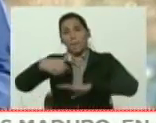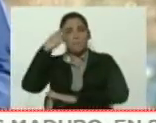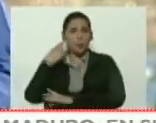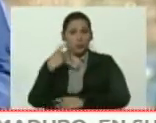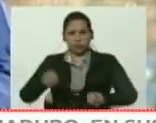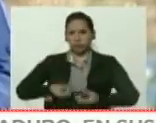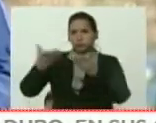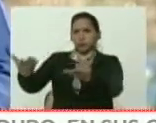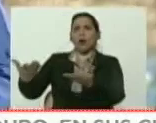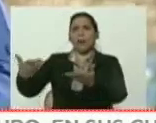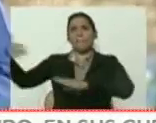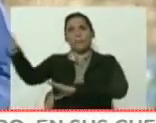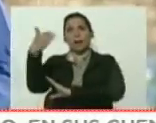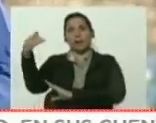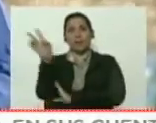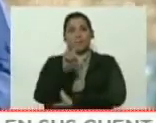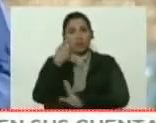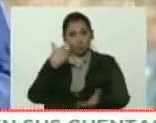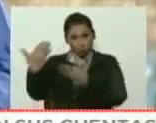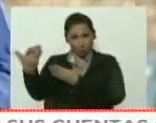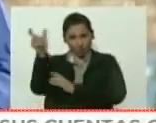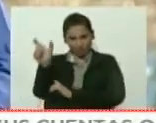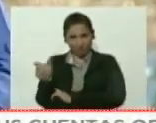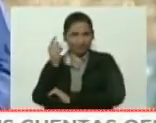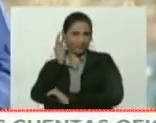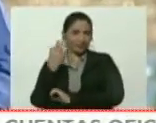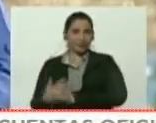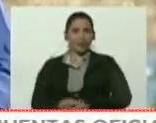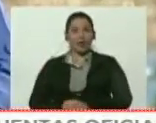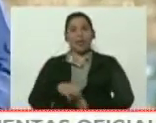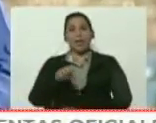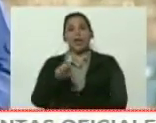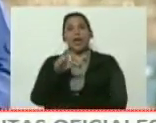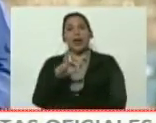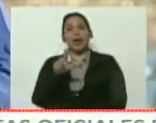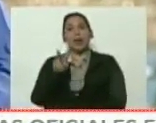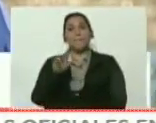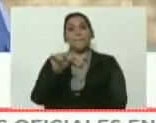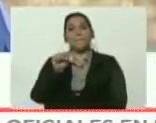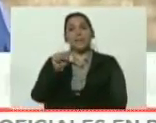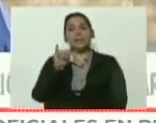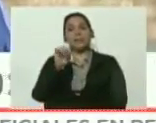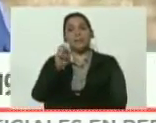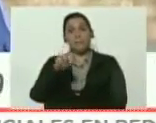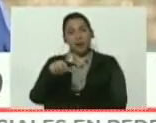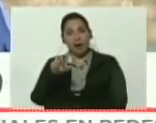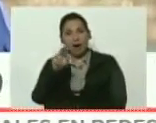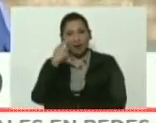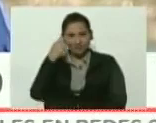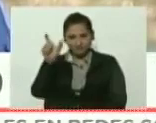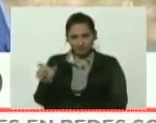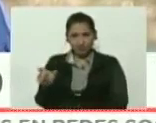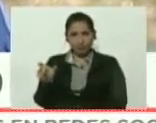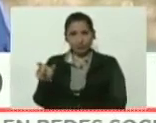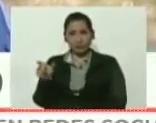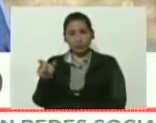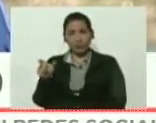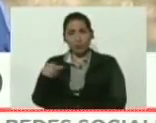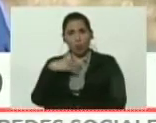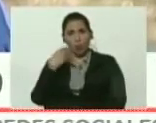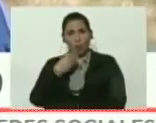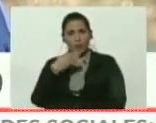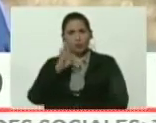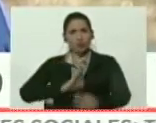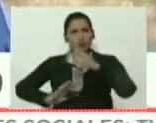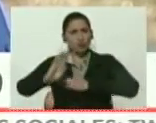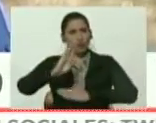le ha entregado la bandera de Venezuela a Elvismar Rodríguez, muchacha del judo,